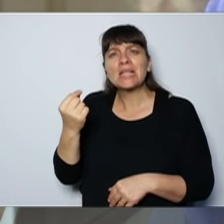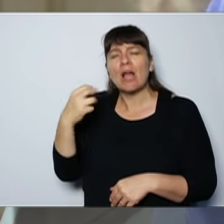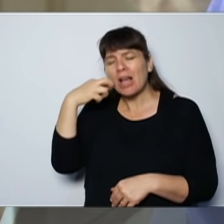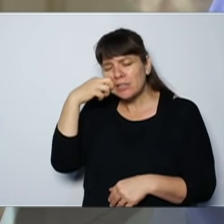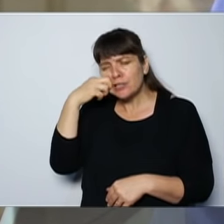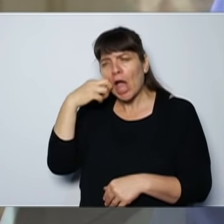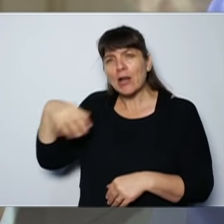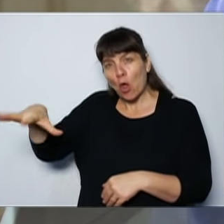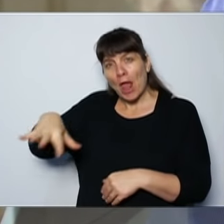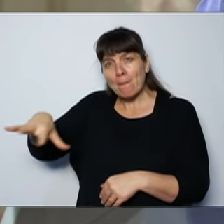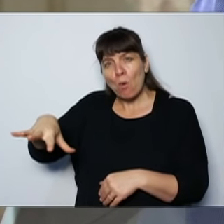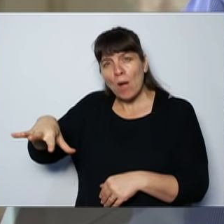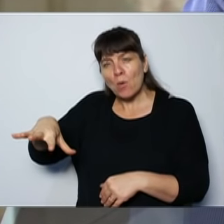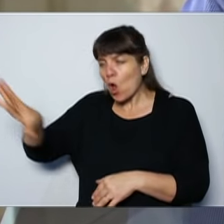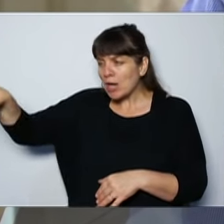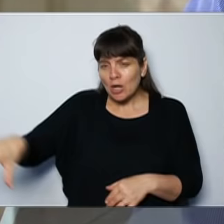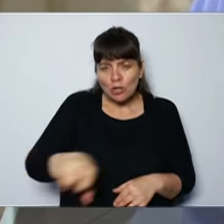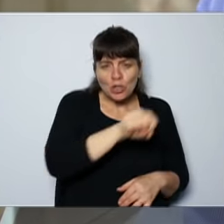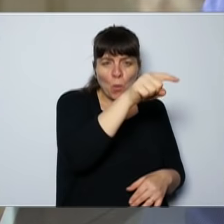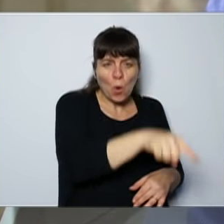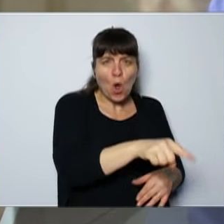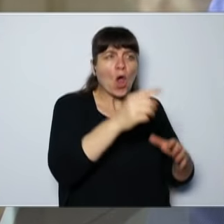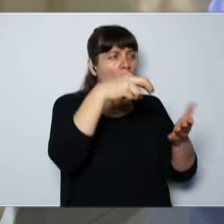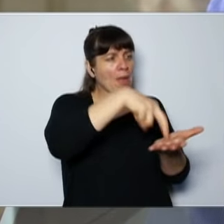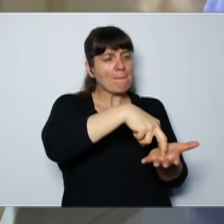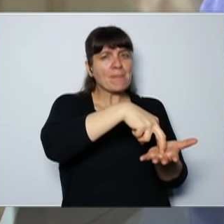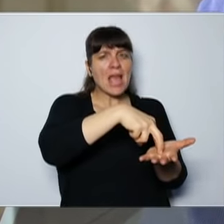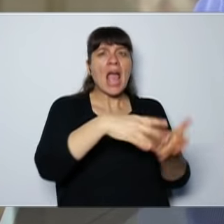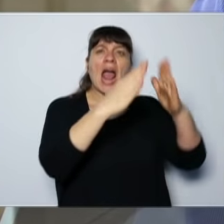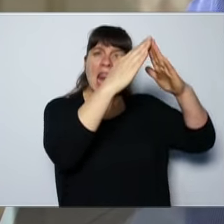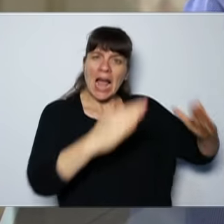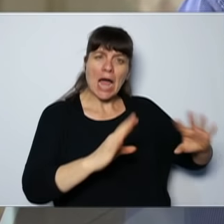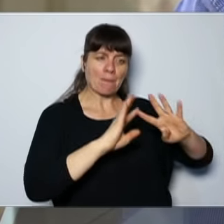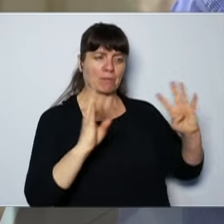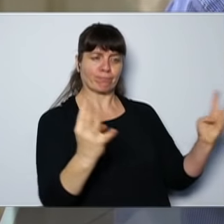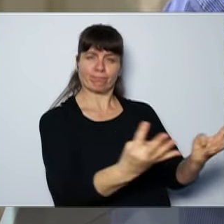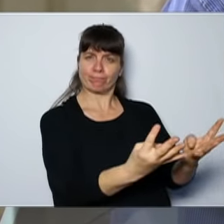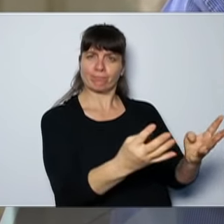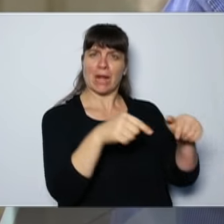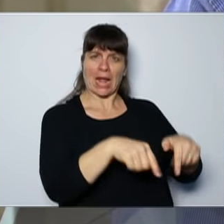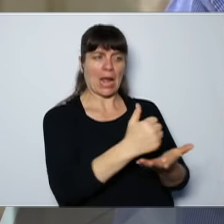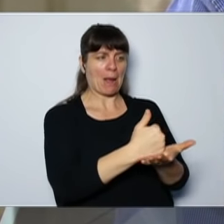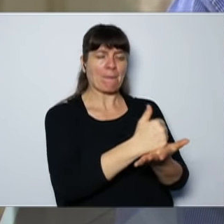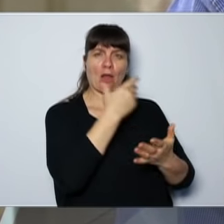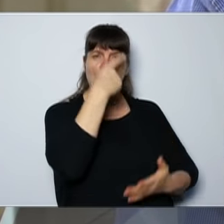entre los ancianos del pueblo y los hizo poner de pie alrededor de la carpa.